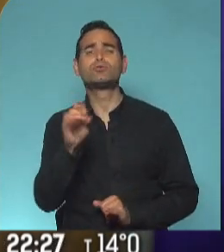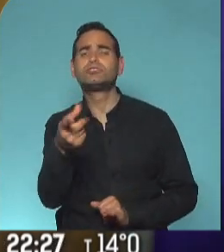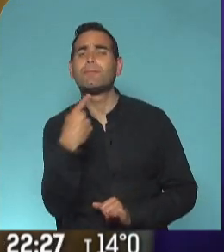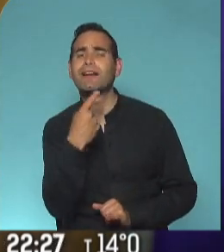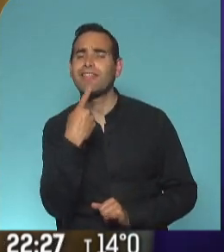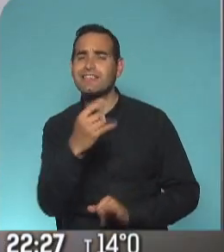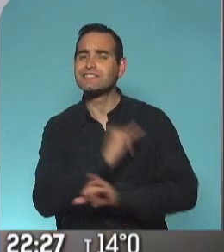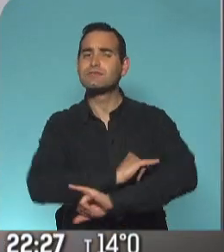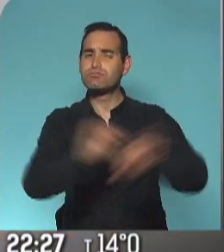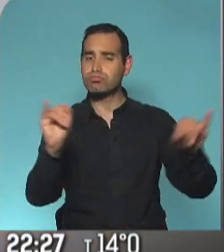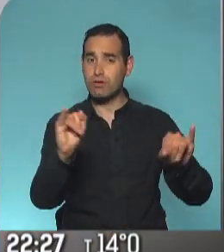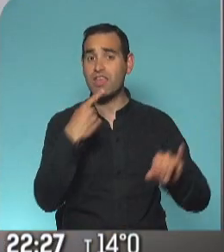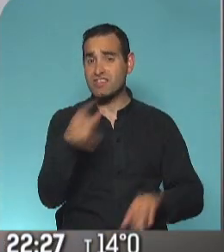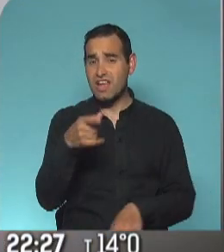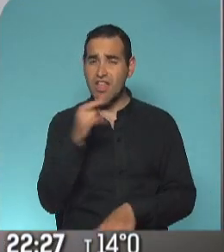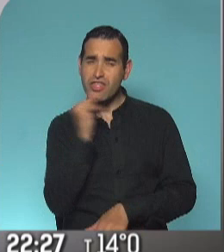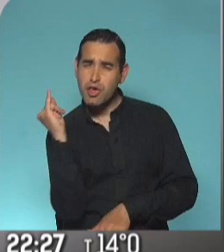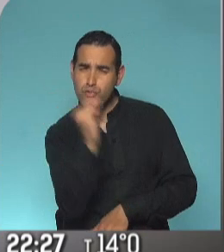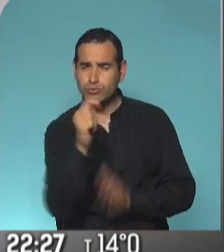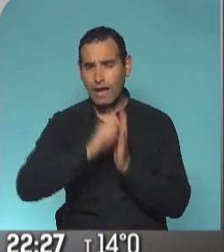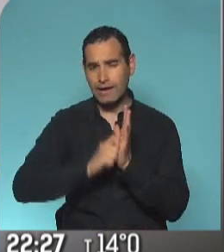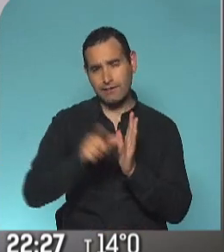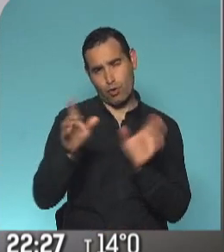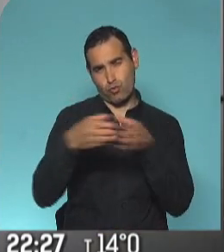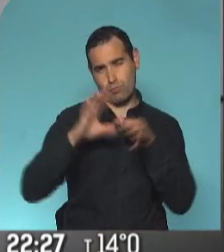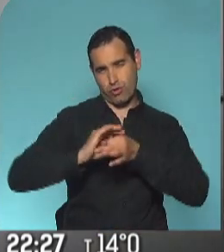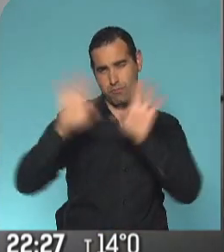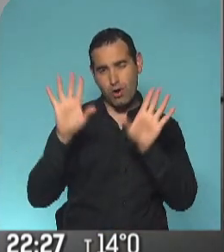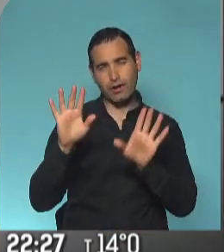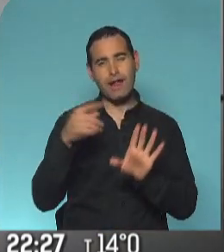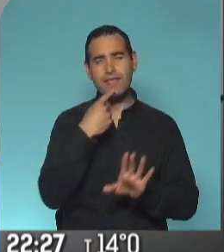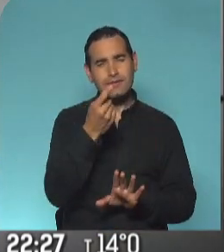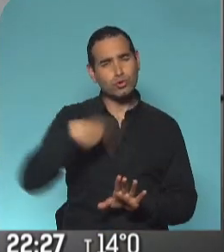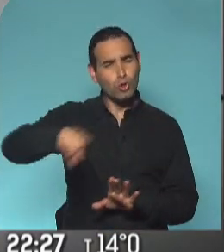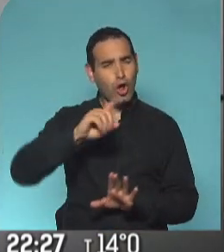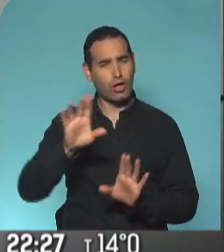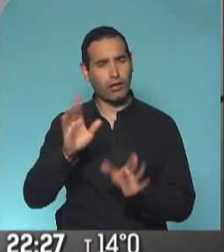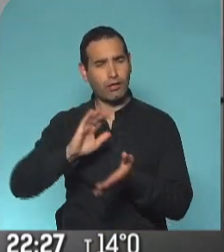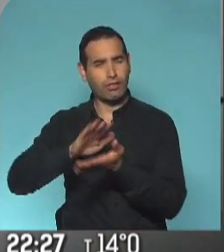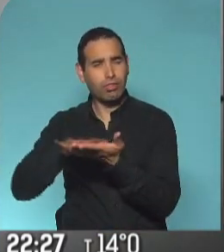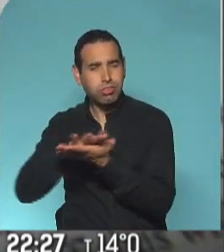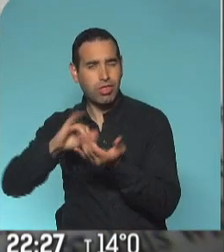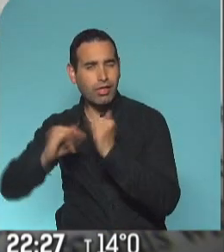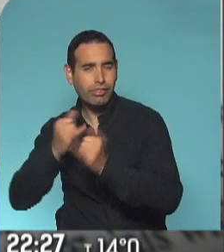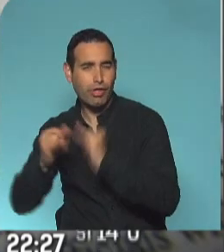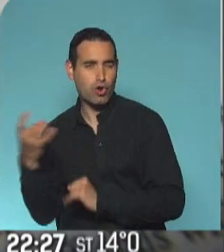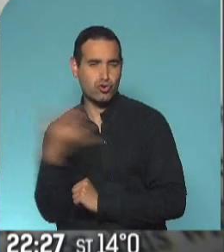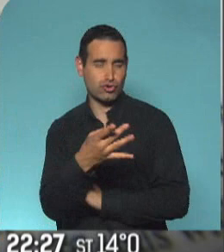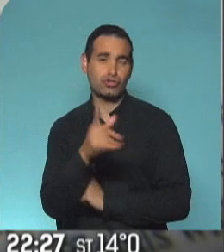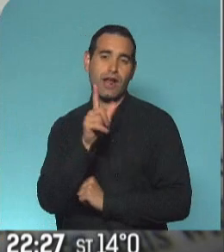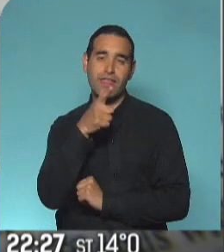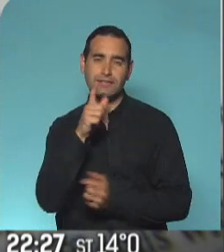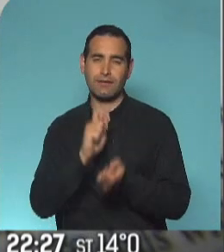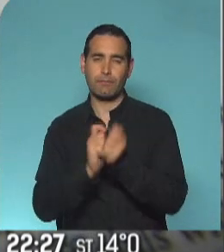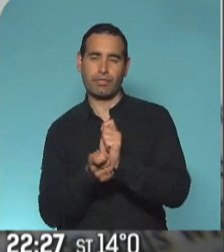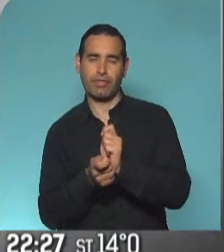que su denuncia fue escrita por los propios demócratas e instalando la teoría conspirativa de que la comunidad de inteligencia cambió las reglas sobre